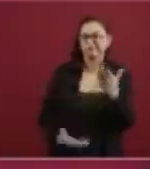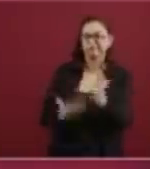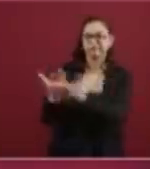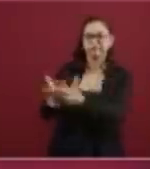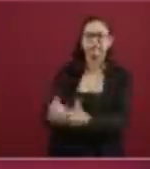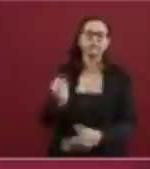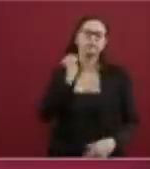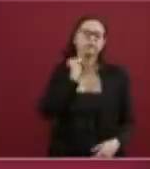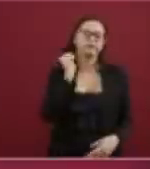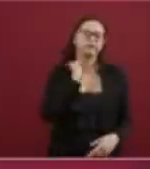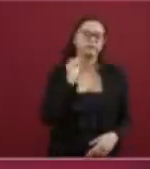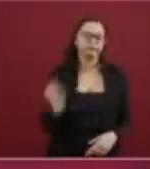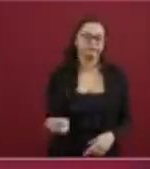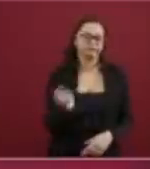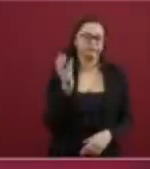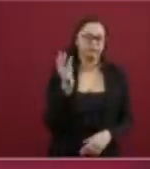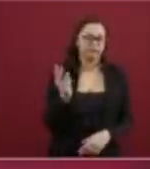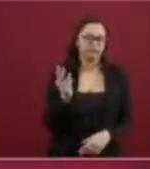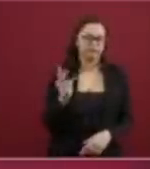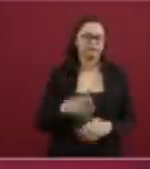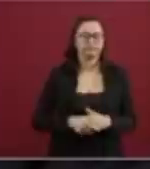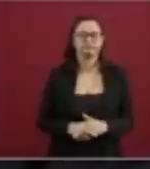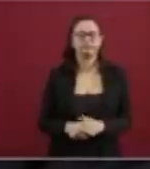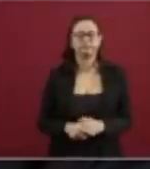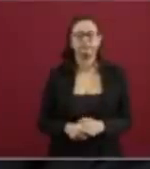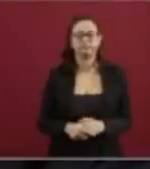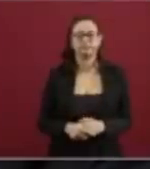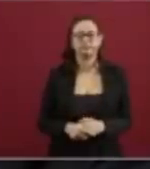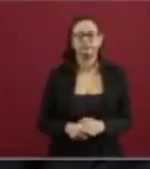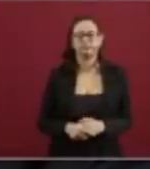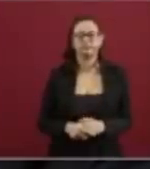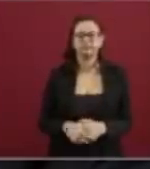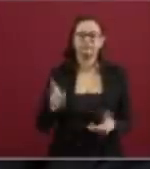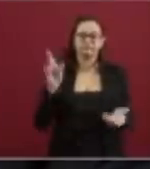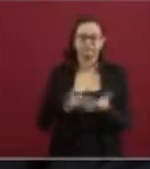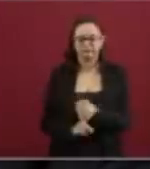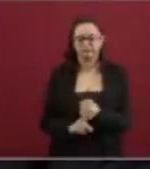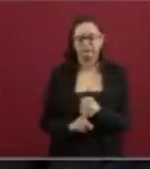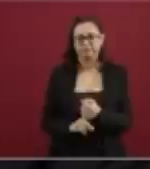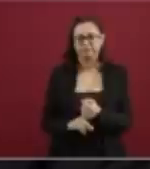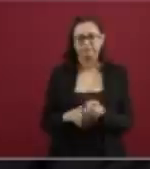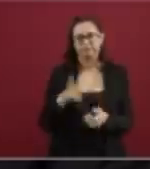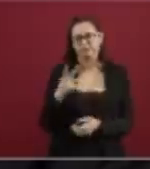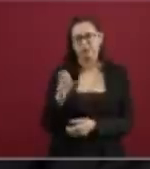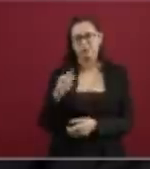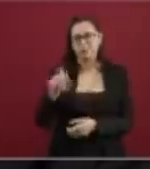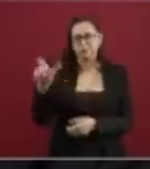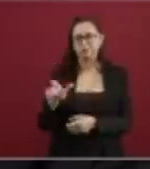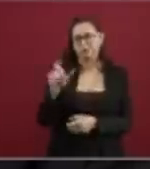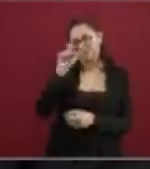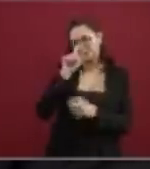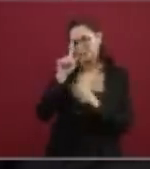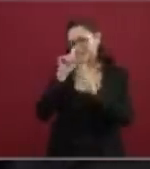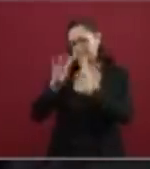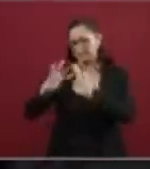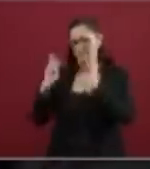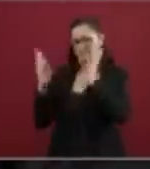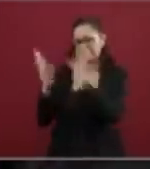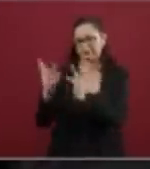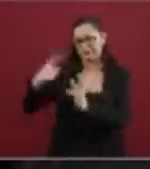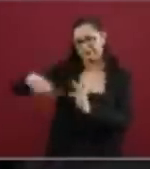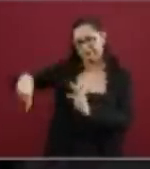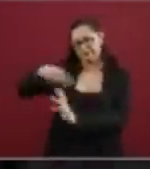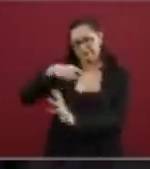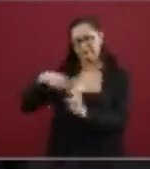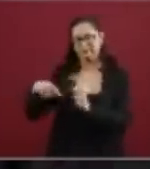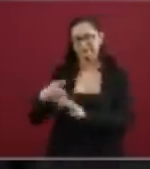Son las tres propuestas para consejeros de Pemex. Ya